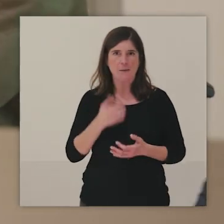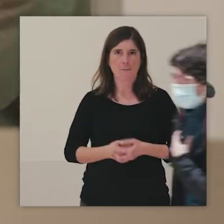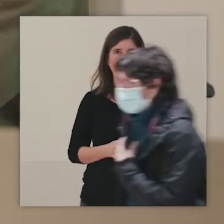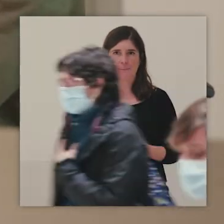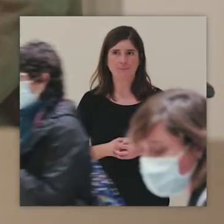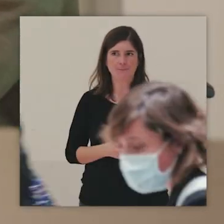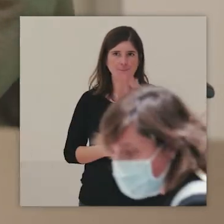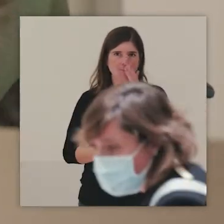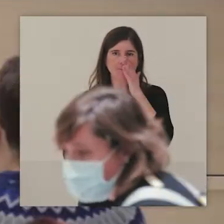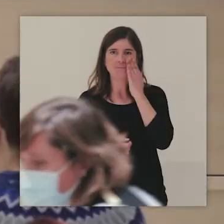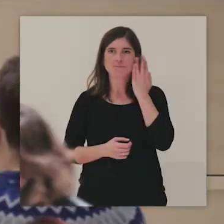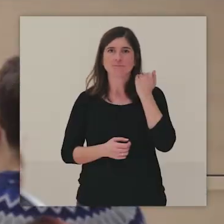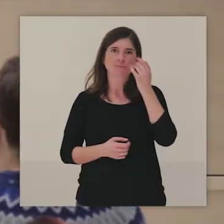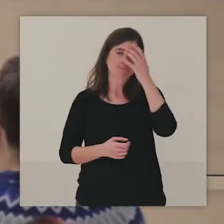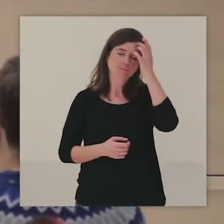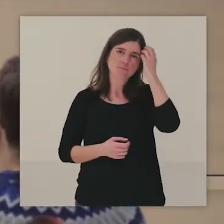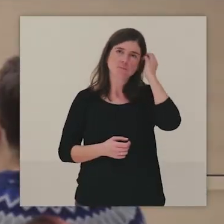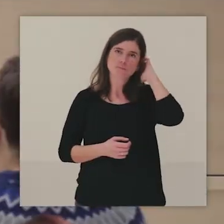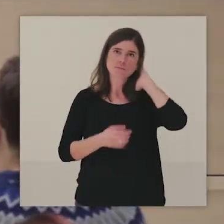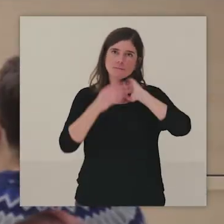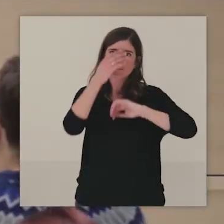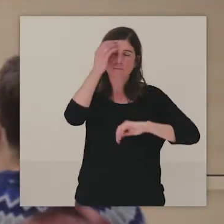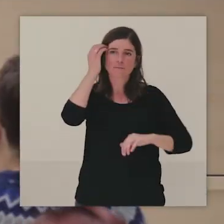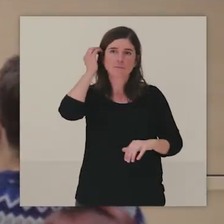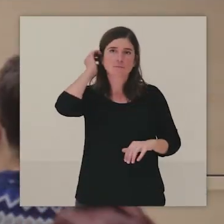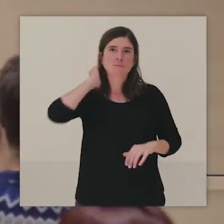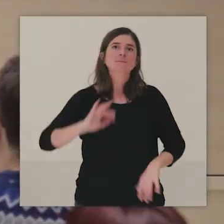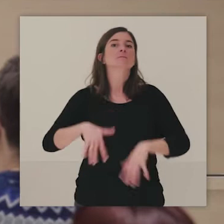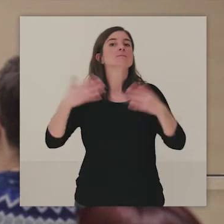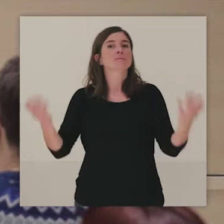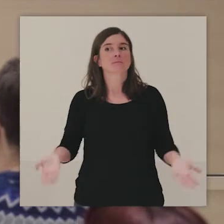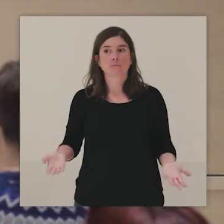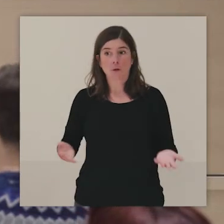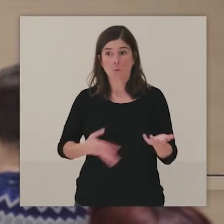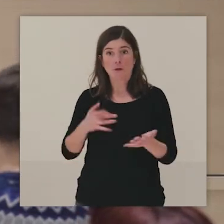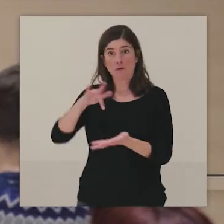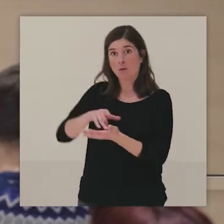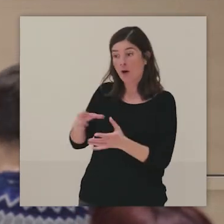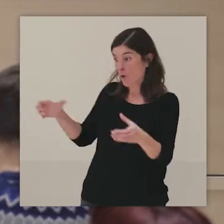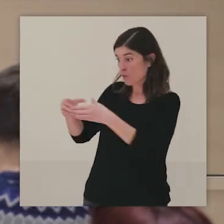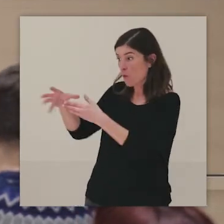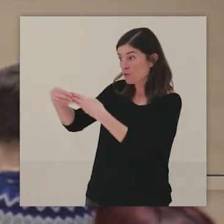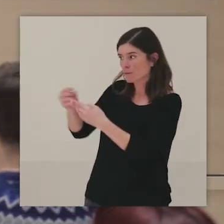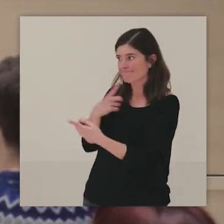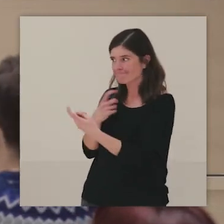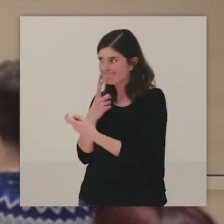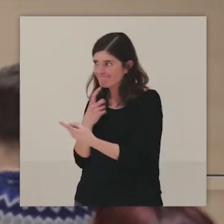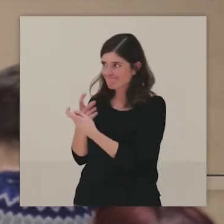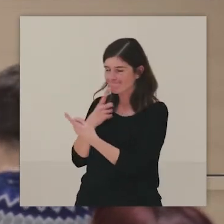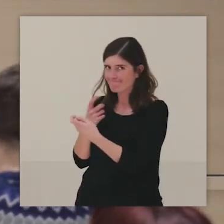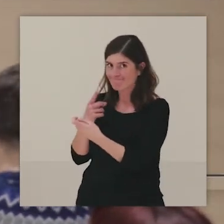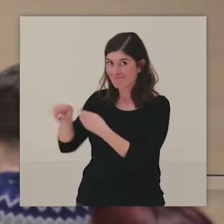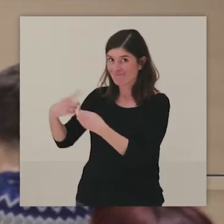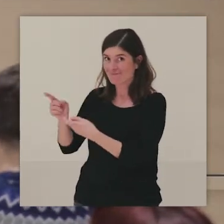de una manera, de otra, la frase, la estructura, etc. Y nos van en muchos casos proponiendo cambios. A veces no. A veces el texto está